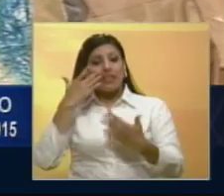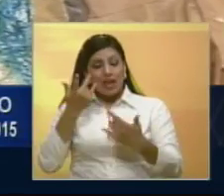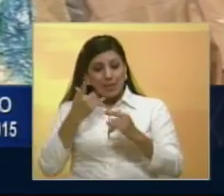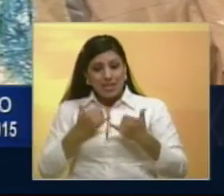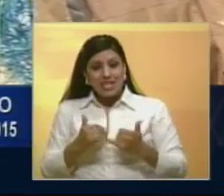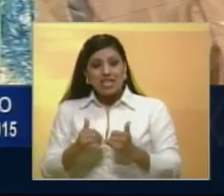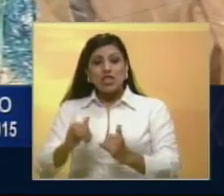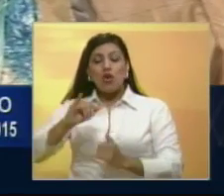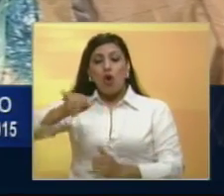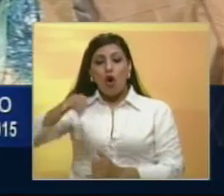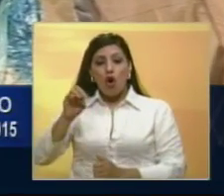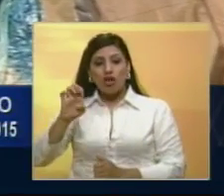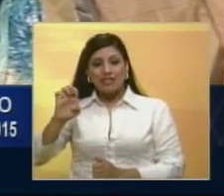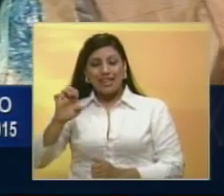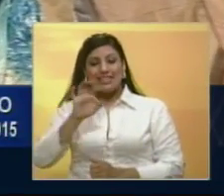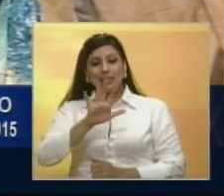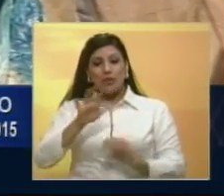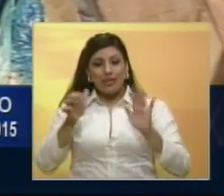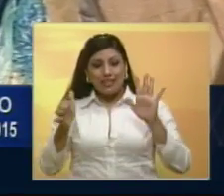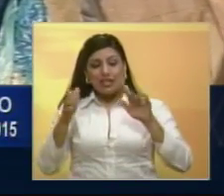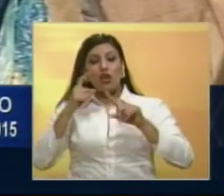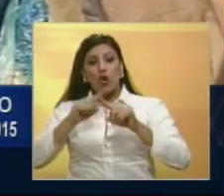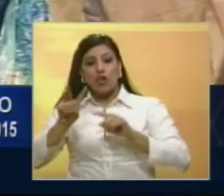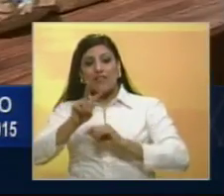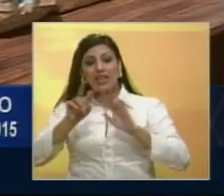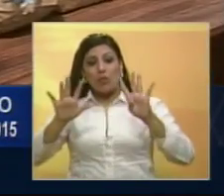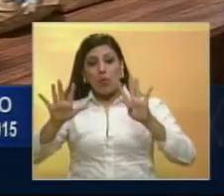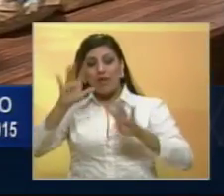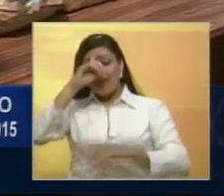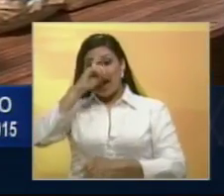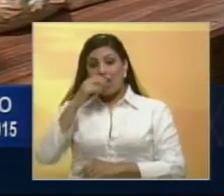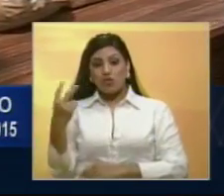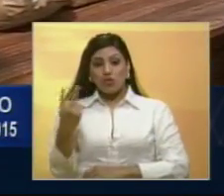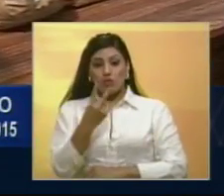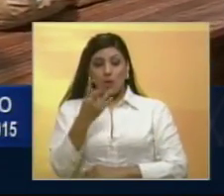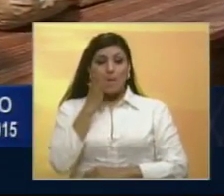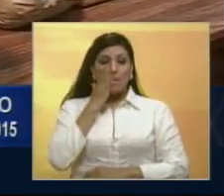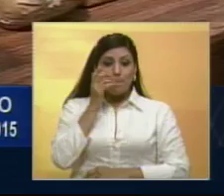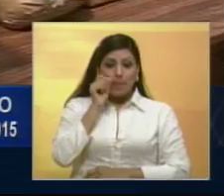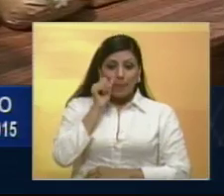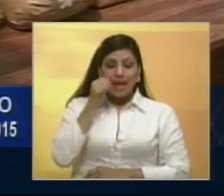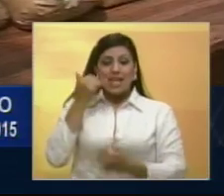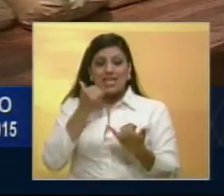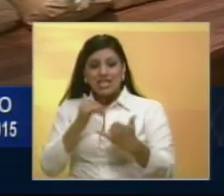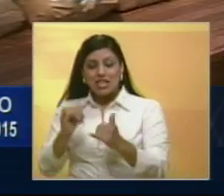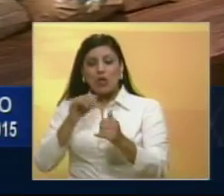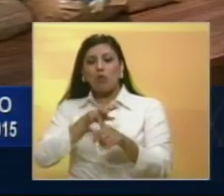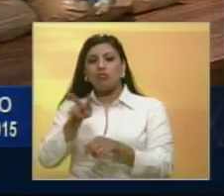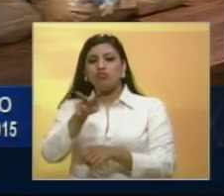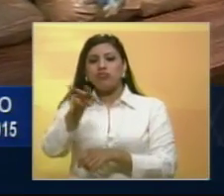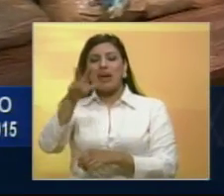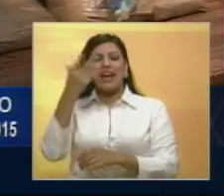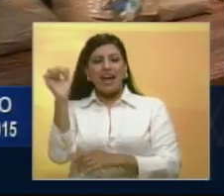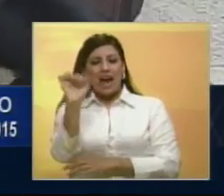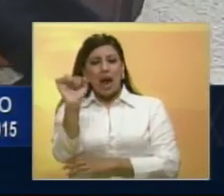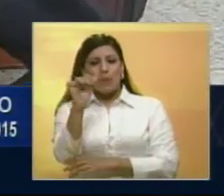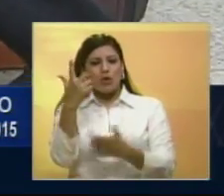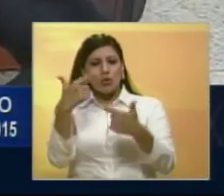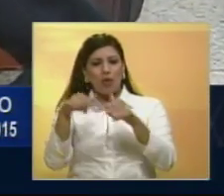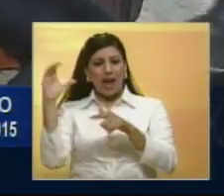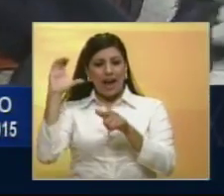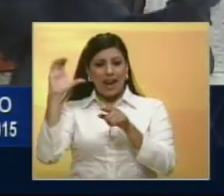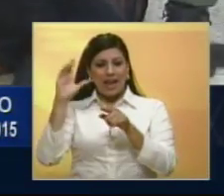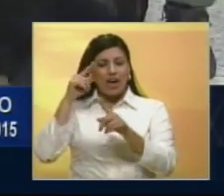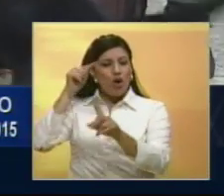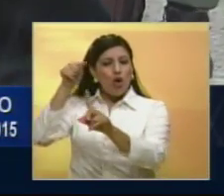hijo José Dorado Ortiz, de 56 y 29 años de edad respectivamente, cuando se trasladaban en una camioneta procedente de